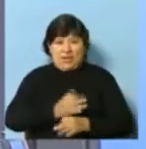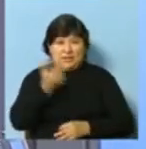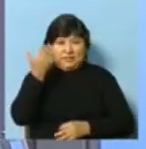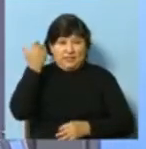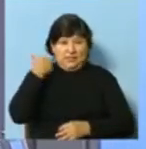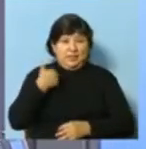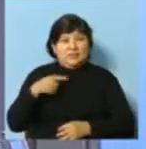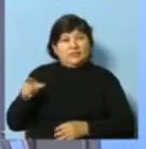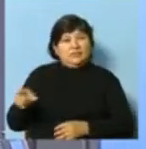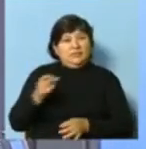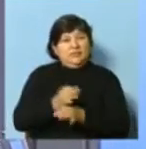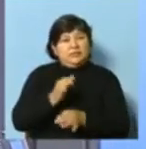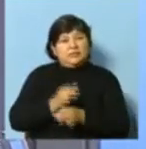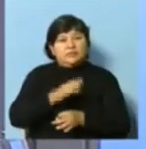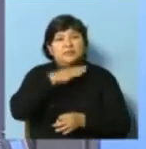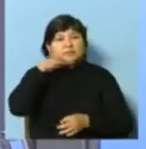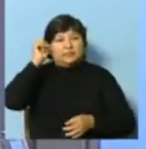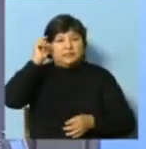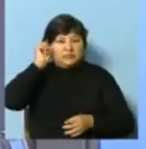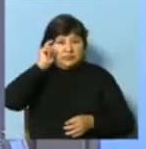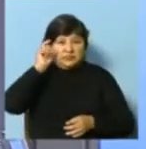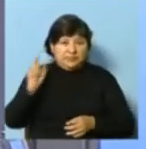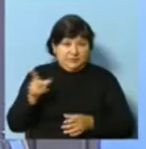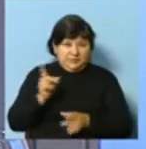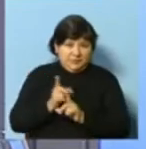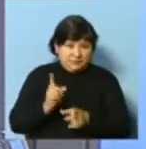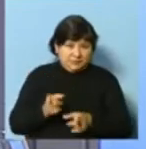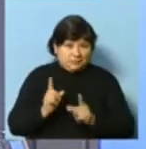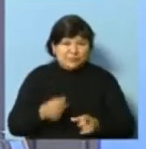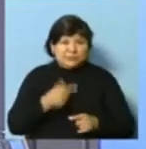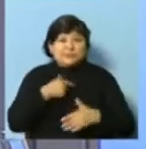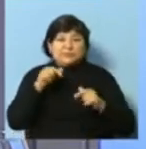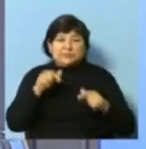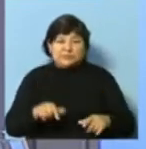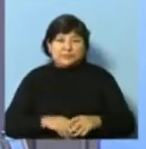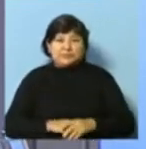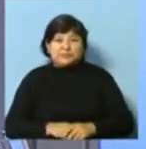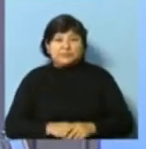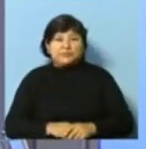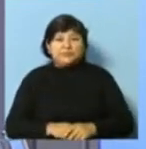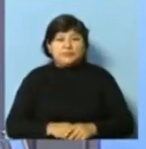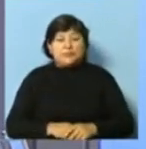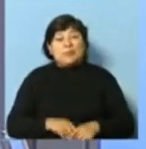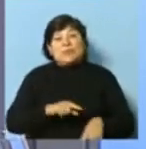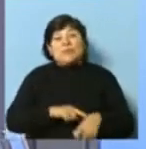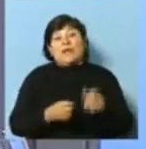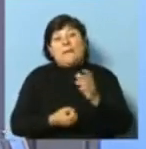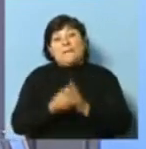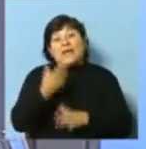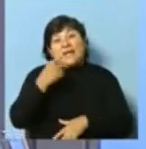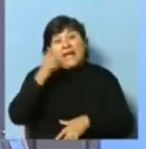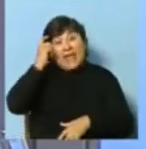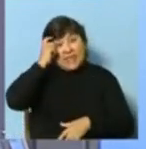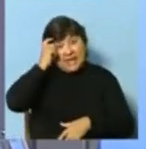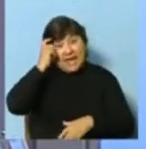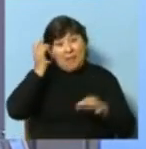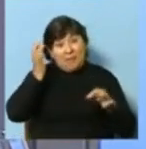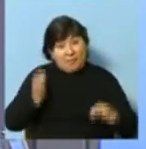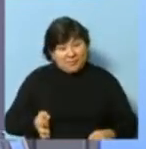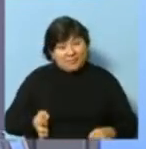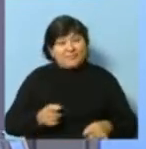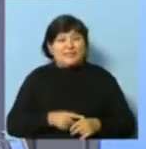jorge también y este así que estaré ahí puntualmente